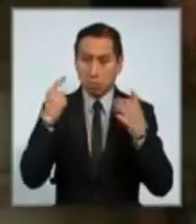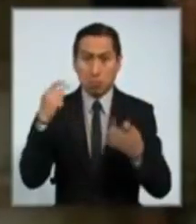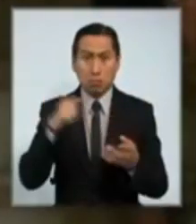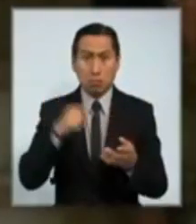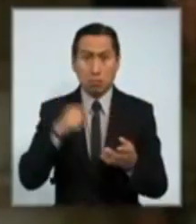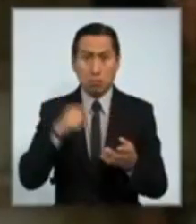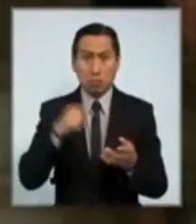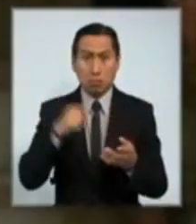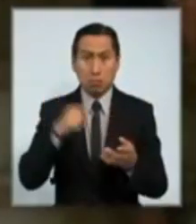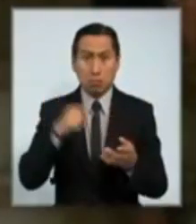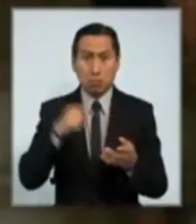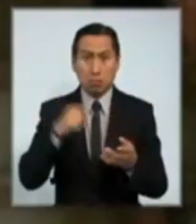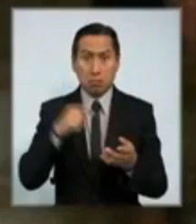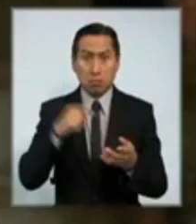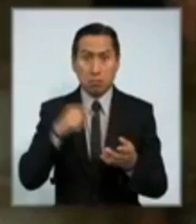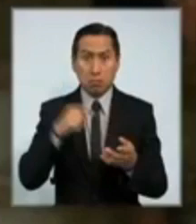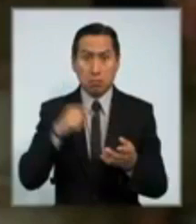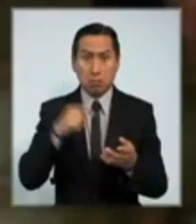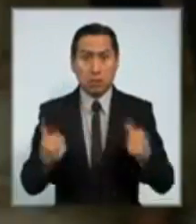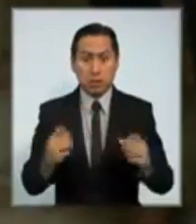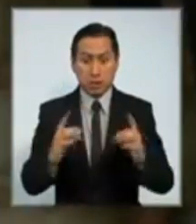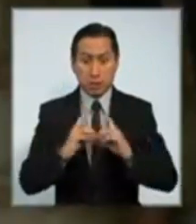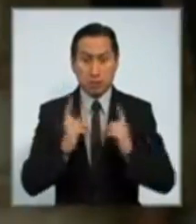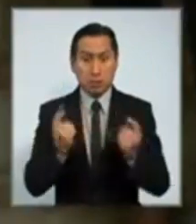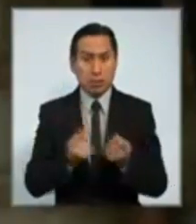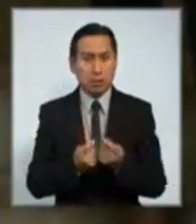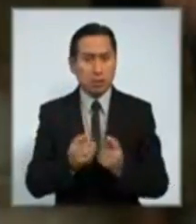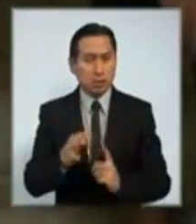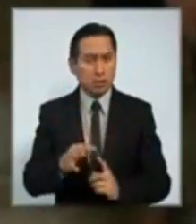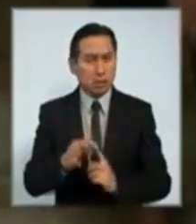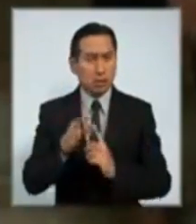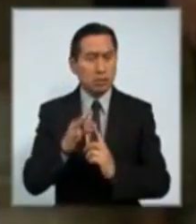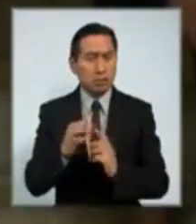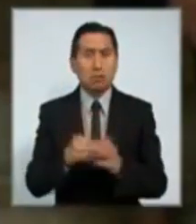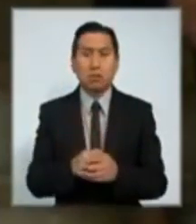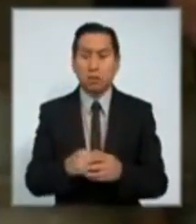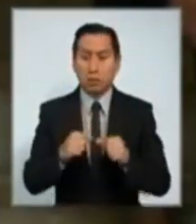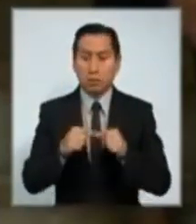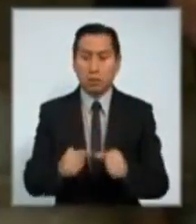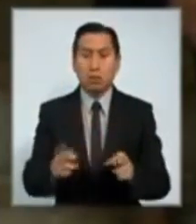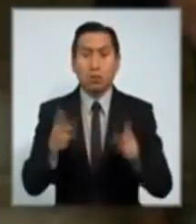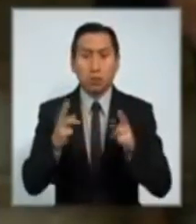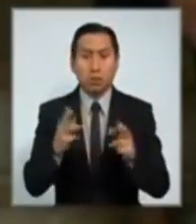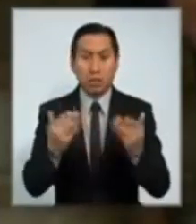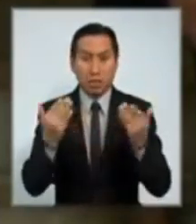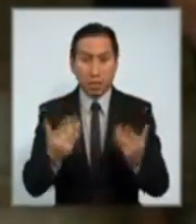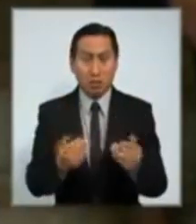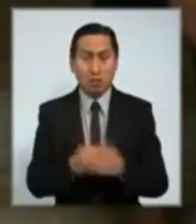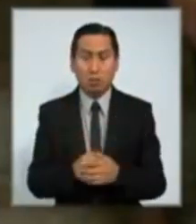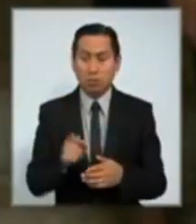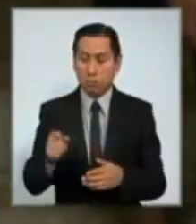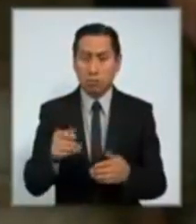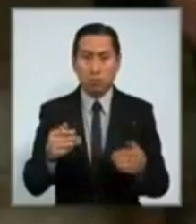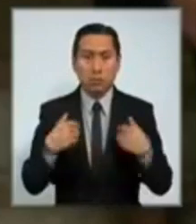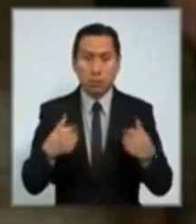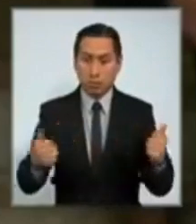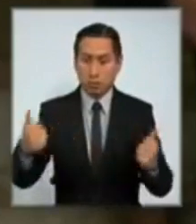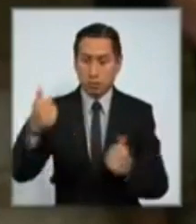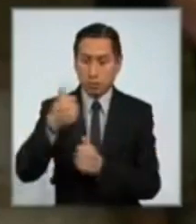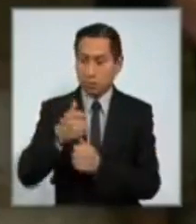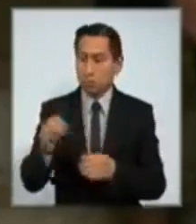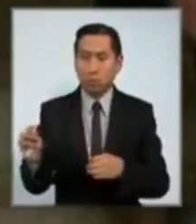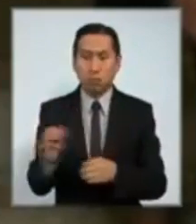deberes, los CEDES, de manera especial y durante la emergencia, pasarán a depender